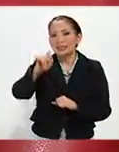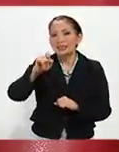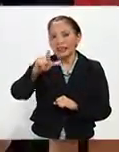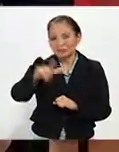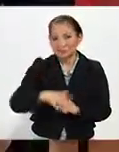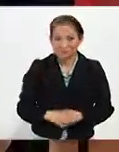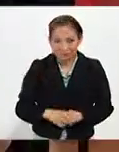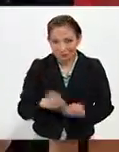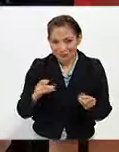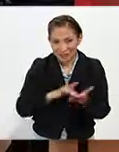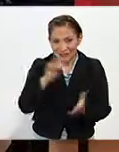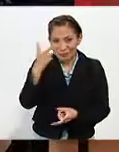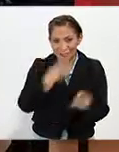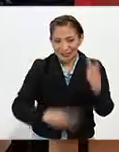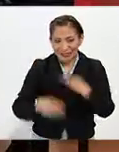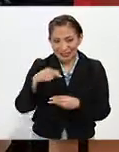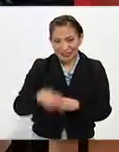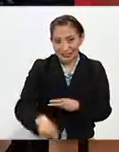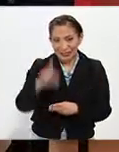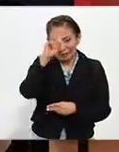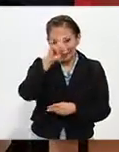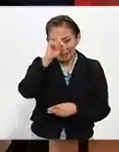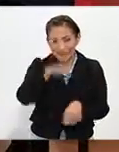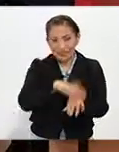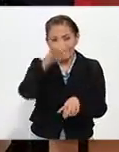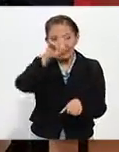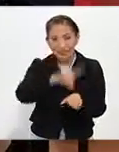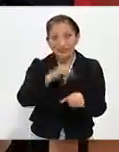Perfecto, Melo. Muchísimas gracias por estar con nosotros y esos consejos. Que te des un excelente día y fin de semana.